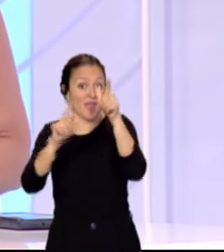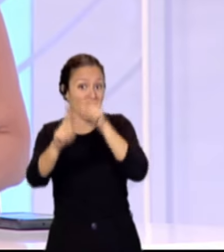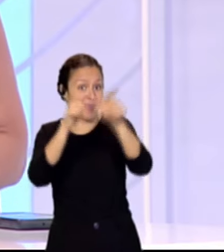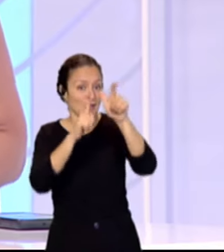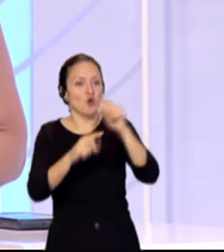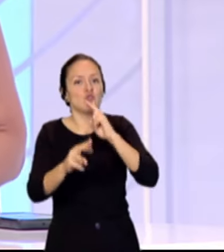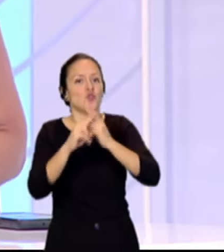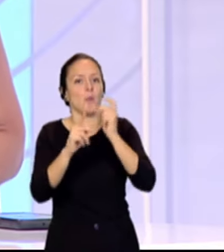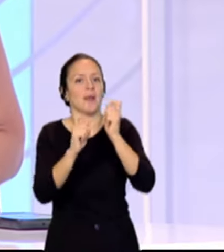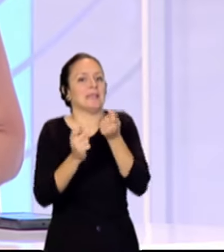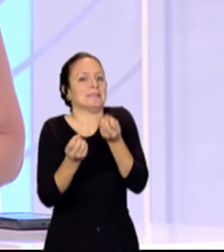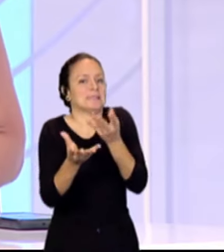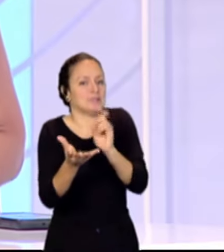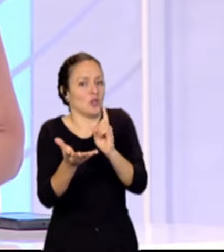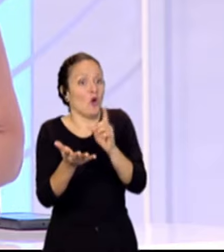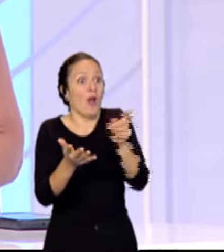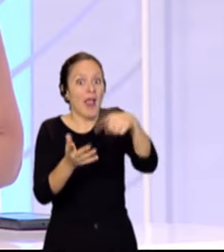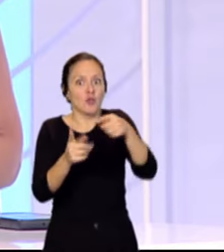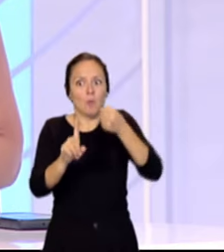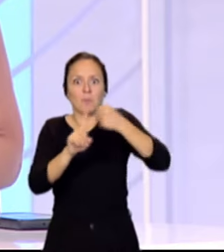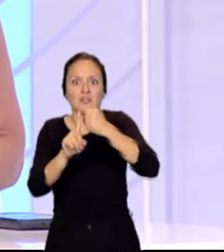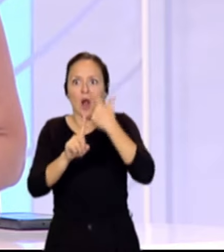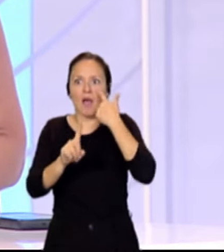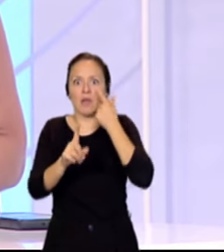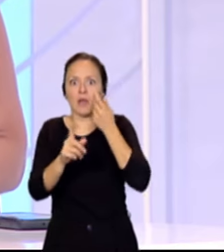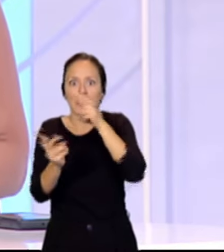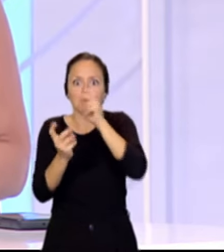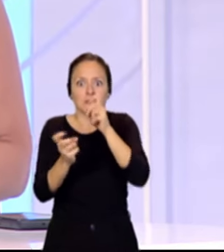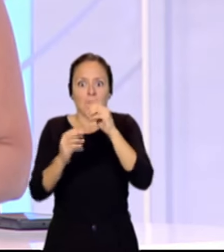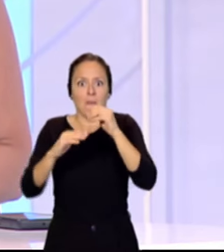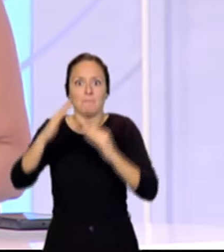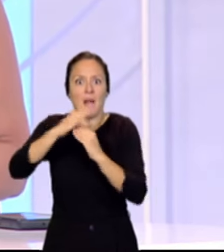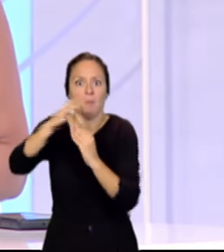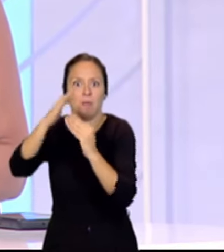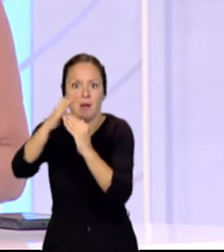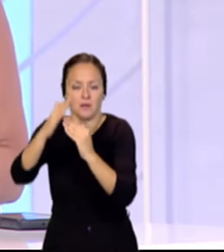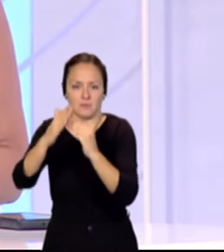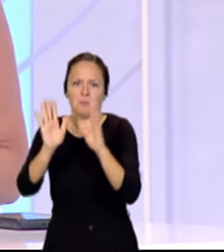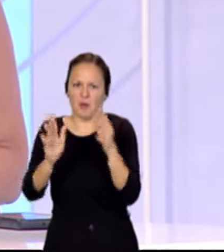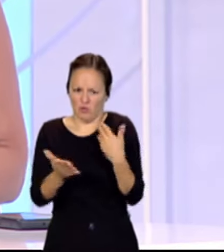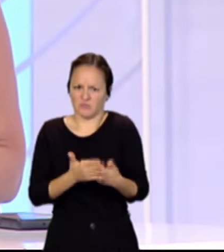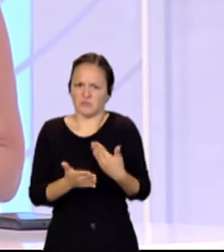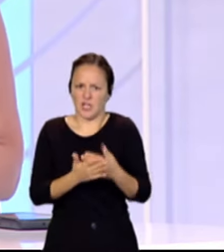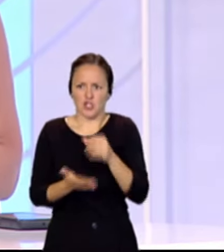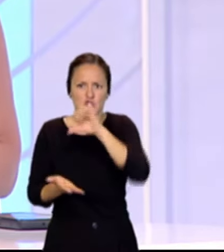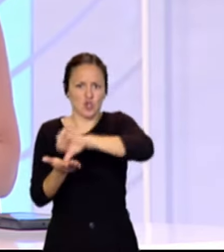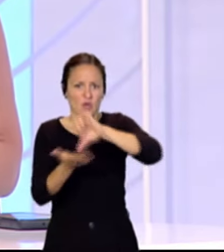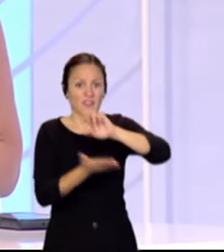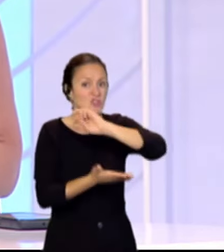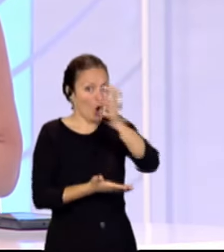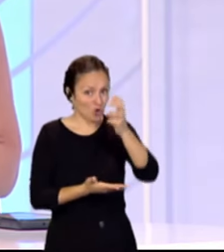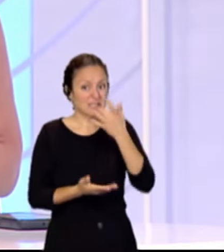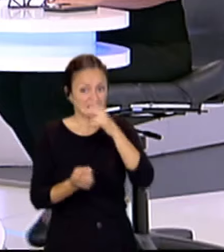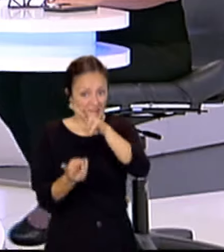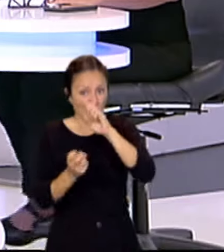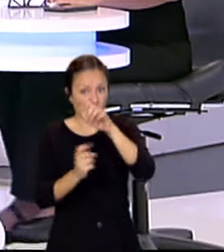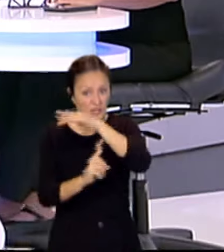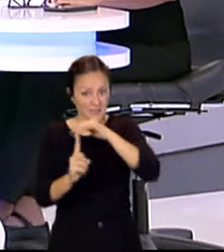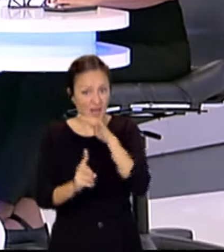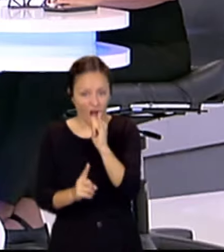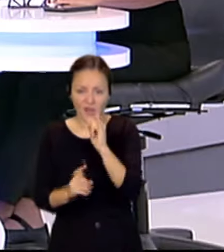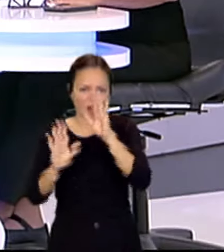nombre que son los que están intentando frenar este tipo de cosas pero que se sabe y que se ve que en otros en otras ciudades donde se ha impuesto la ecotasa no ha supuesto una merma